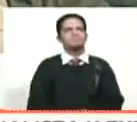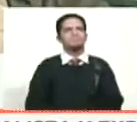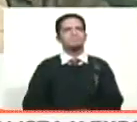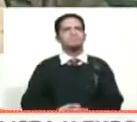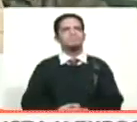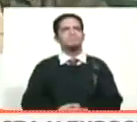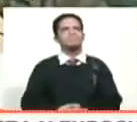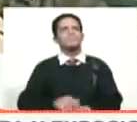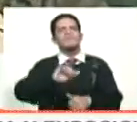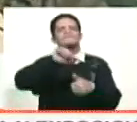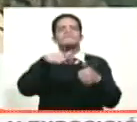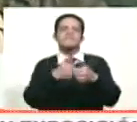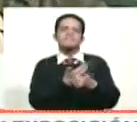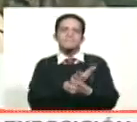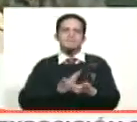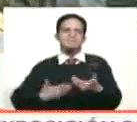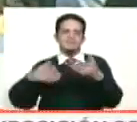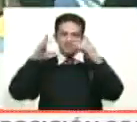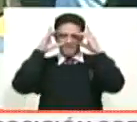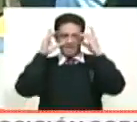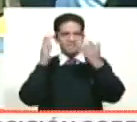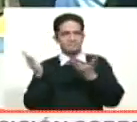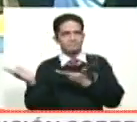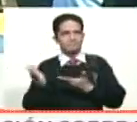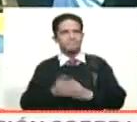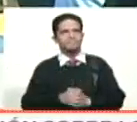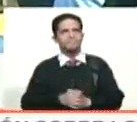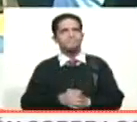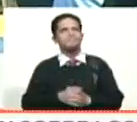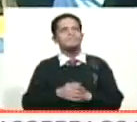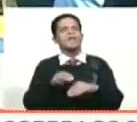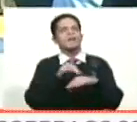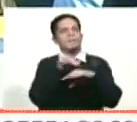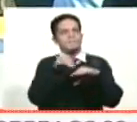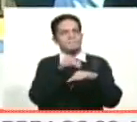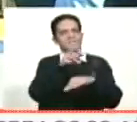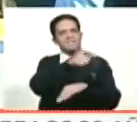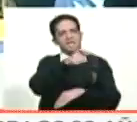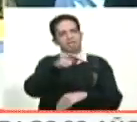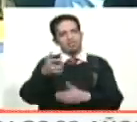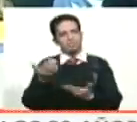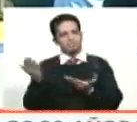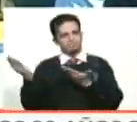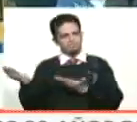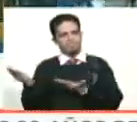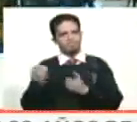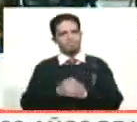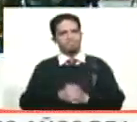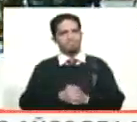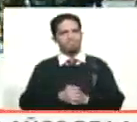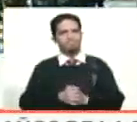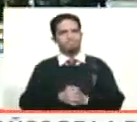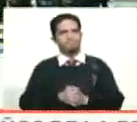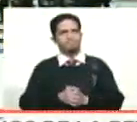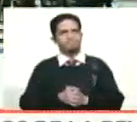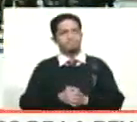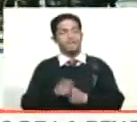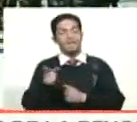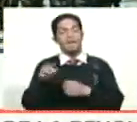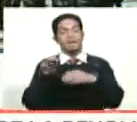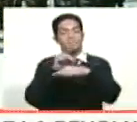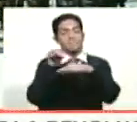compañera vicepresidenta ejecutiva Delcy Rodríguez, ministros, ministras, compañero Vladimir Padrino